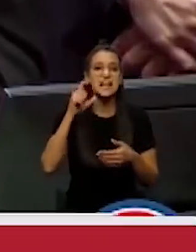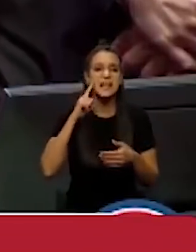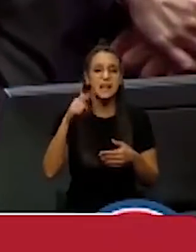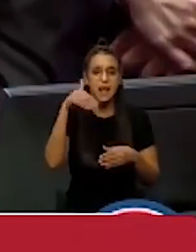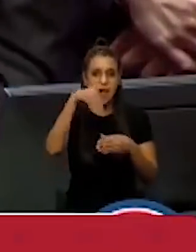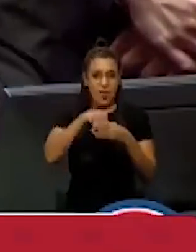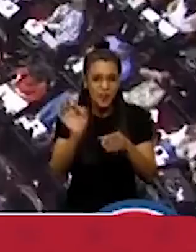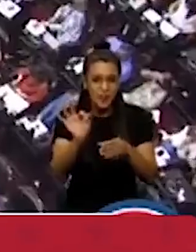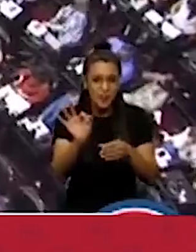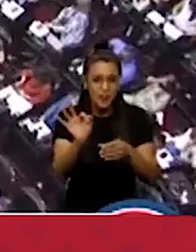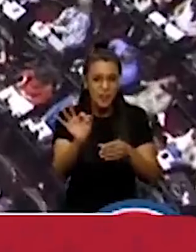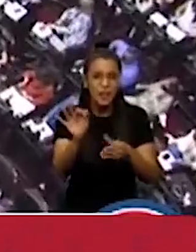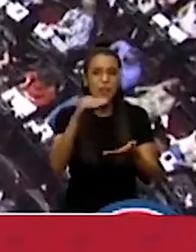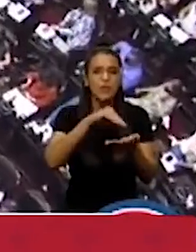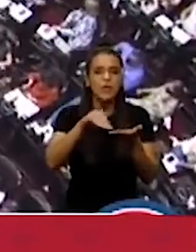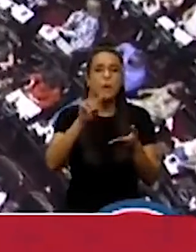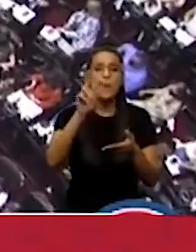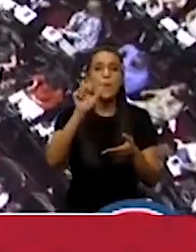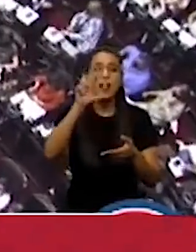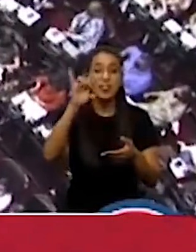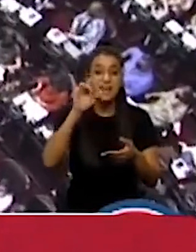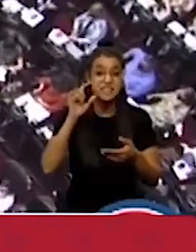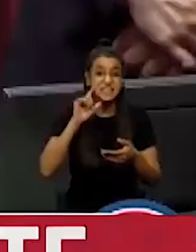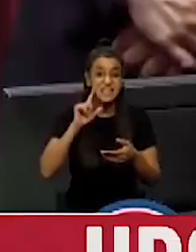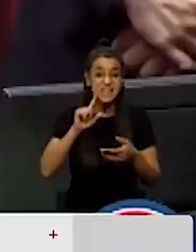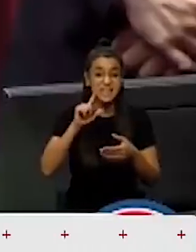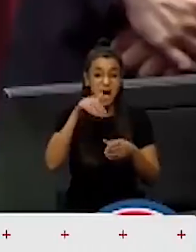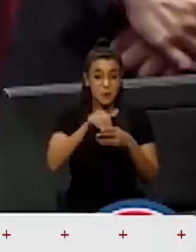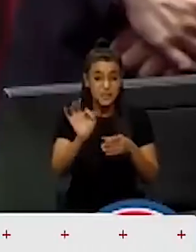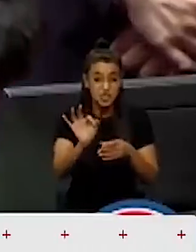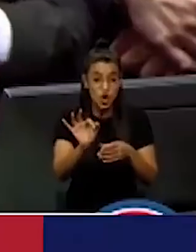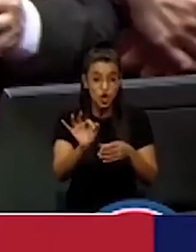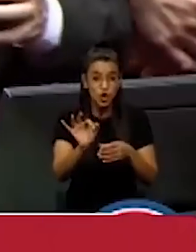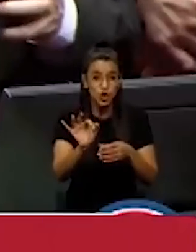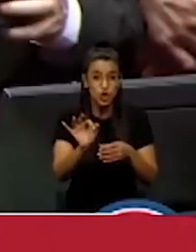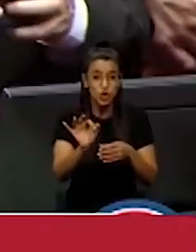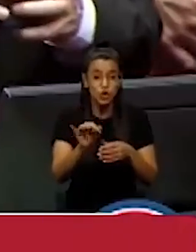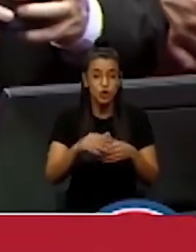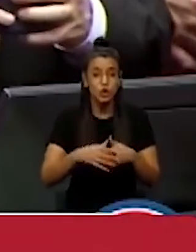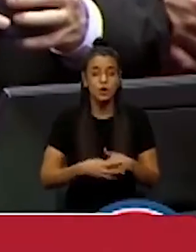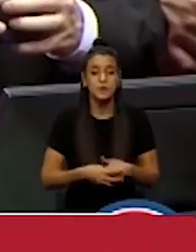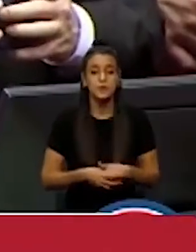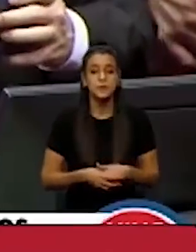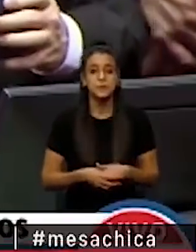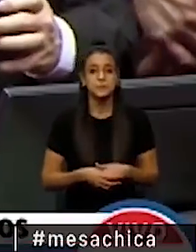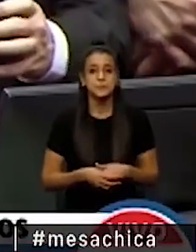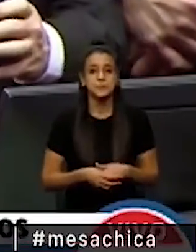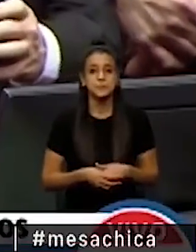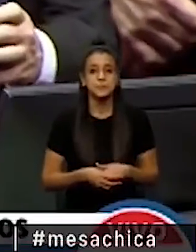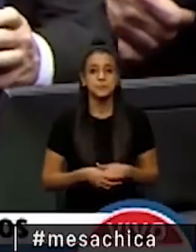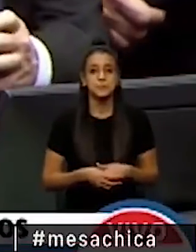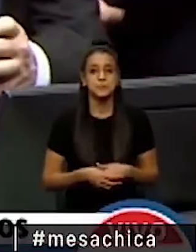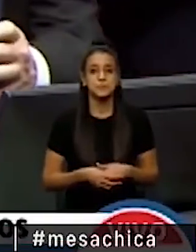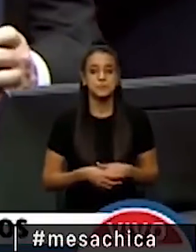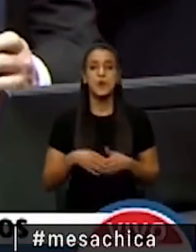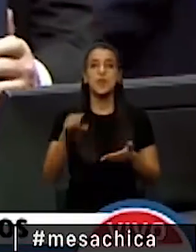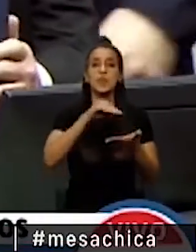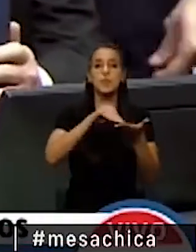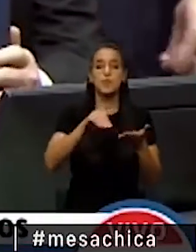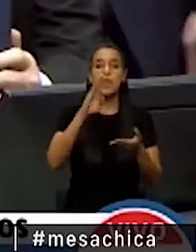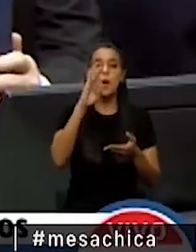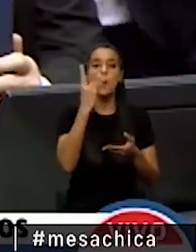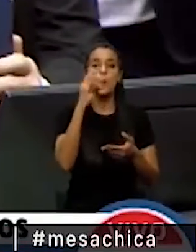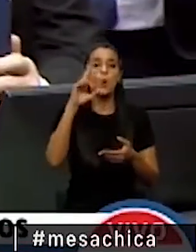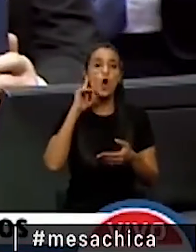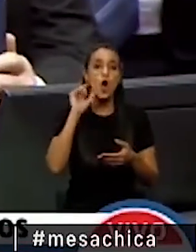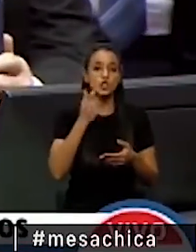que los octógonos vayan con algún tipo de incentivo. Es decir, si vos bajás la cantidad de calorías que tiene o de azúcar,